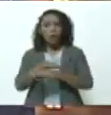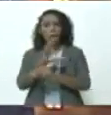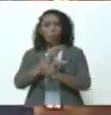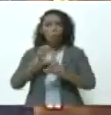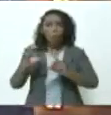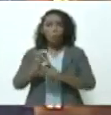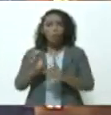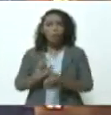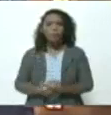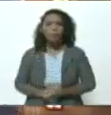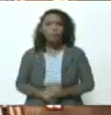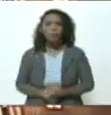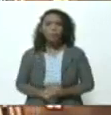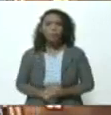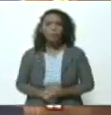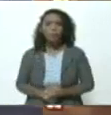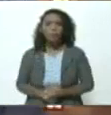Cultura.